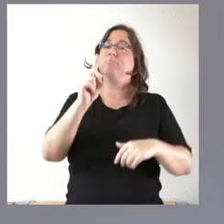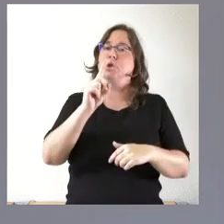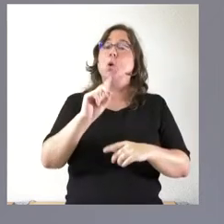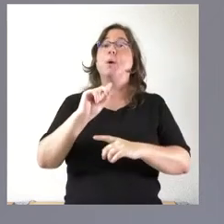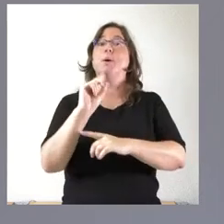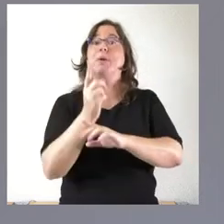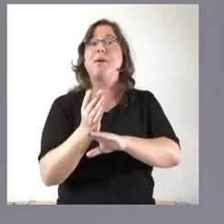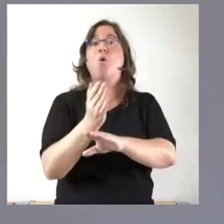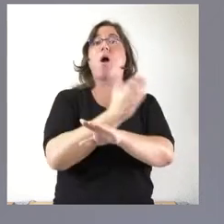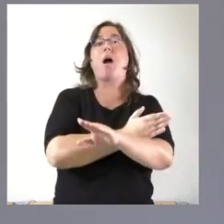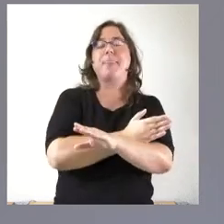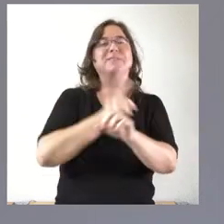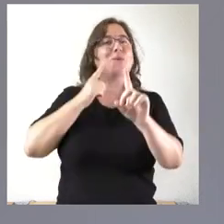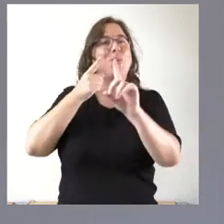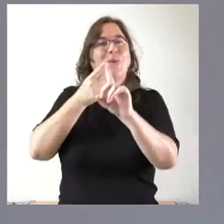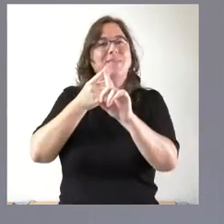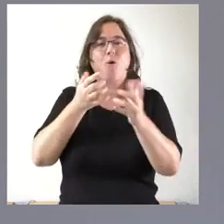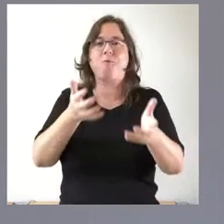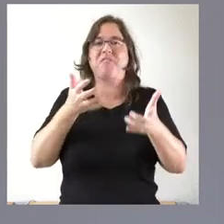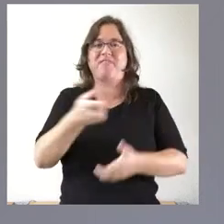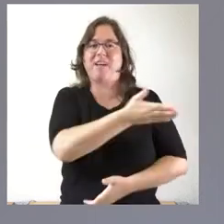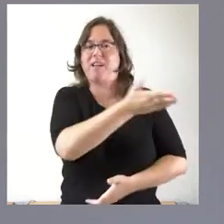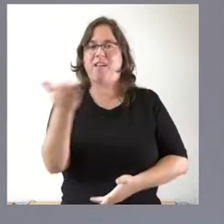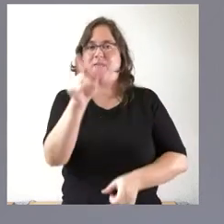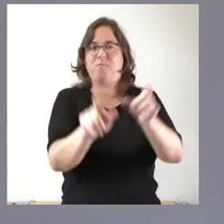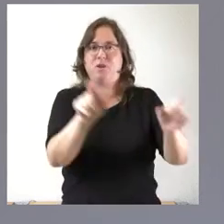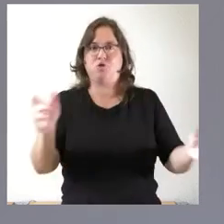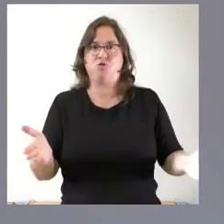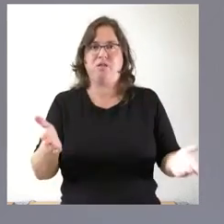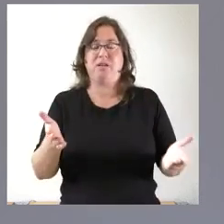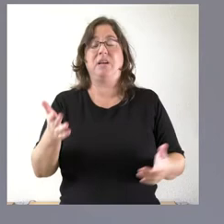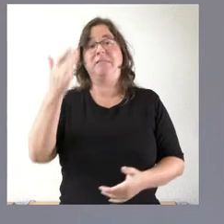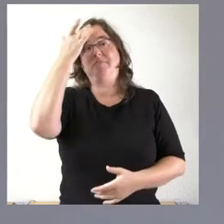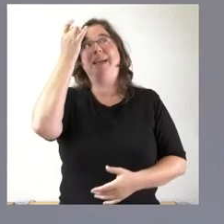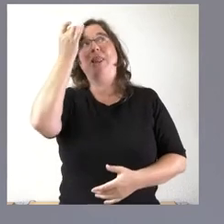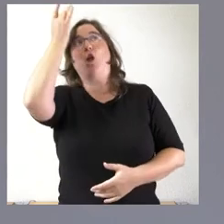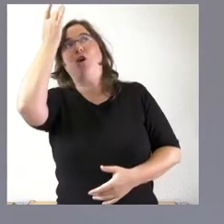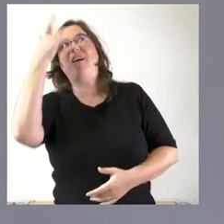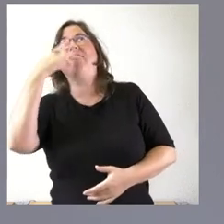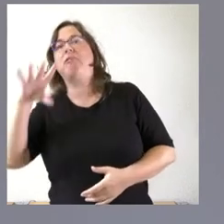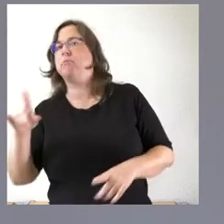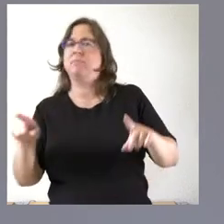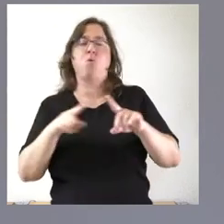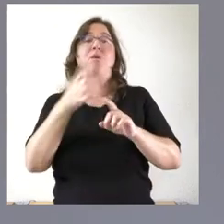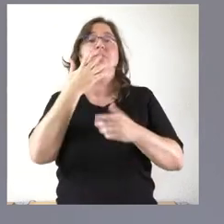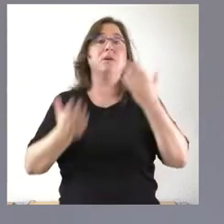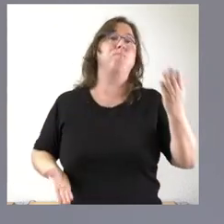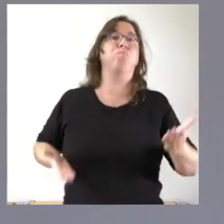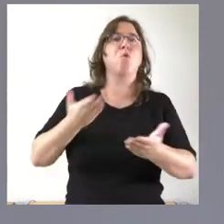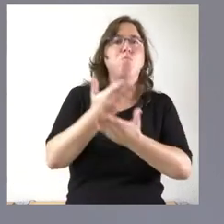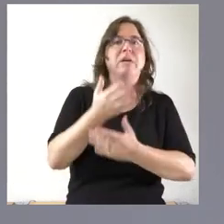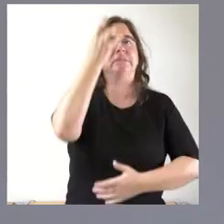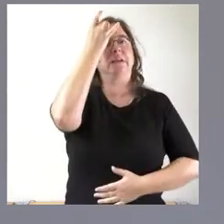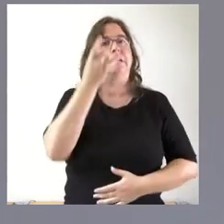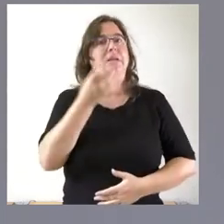siempre el objetivo del beneficio a los ciudadanos por encima de la ideología. Si al final hay una propuesta, hay una iniciativa en este asunto, pues tendrá